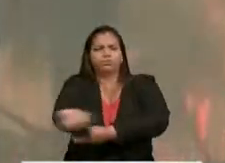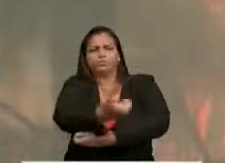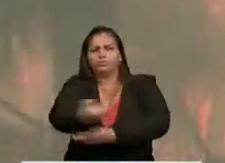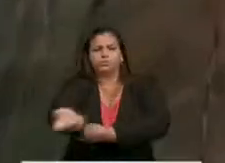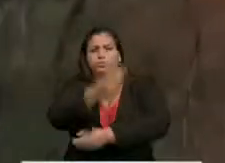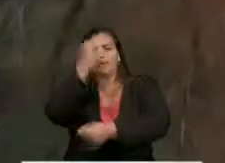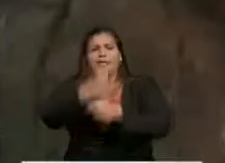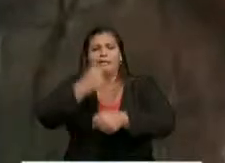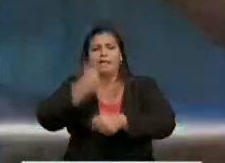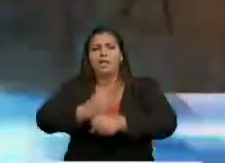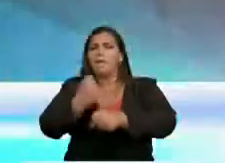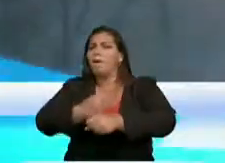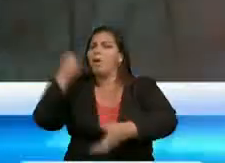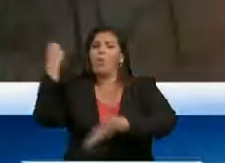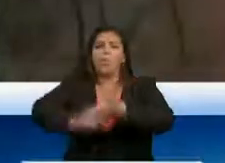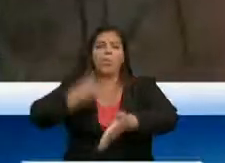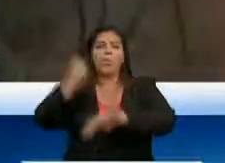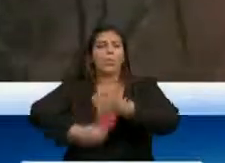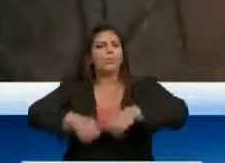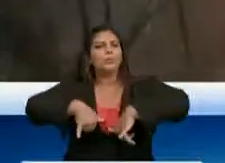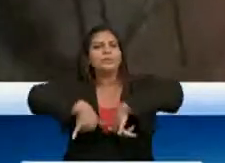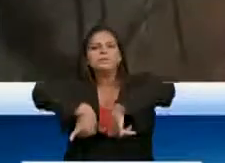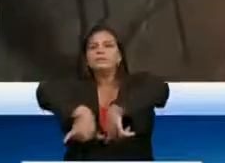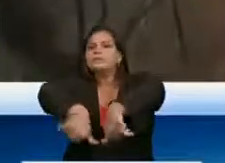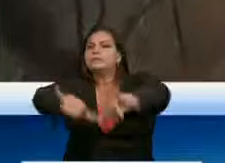cada vez se ha intensificado.